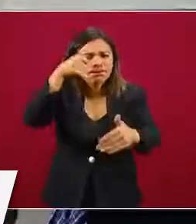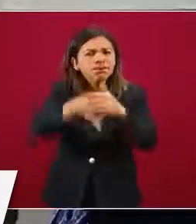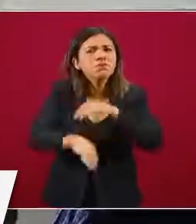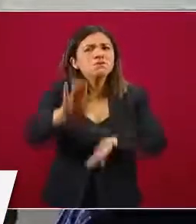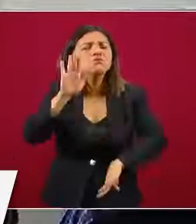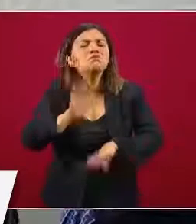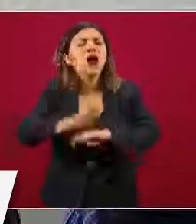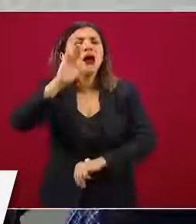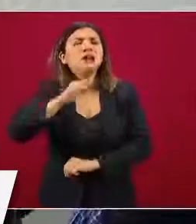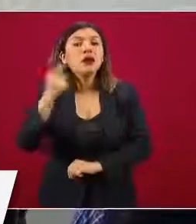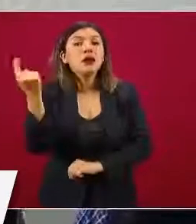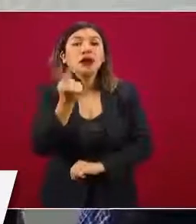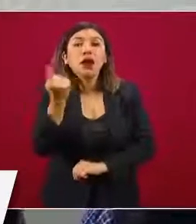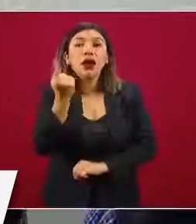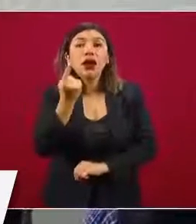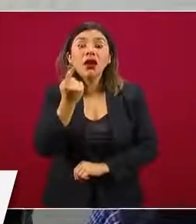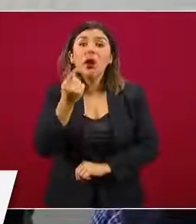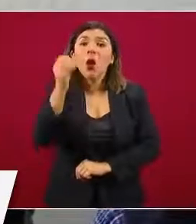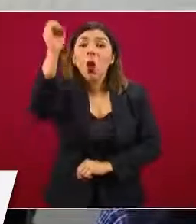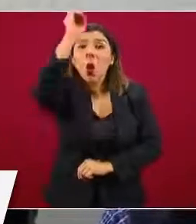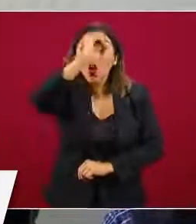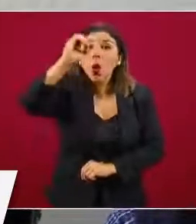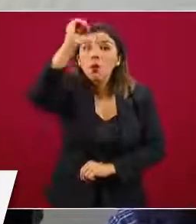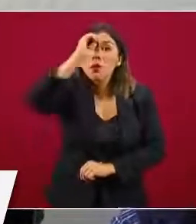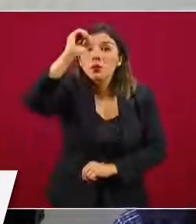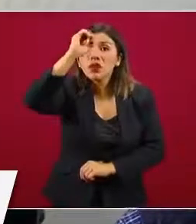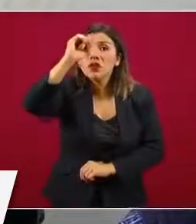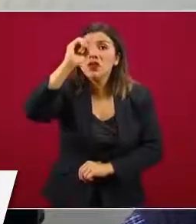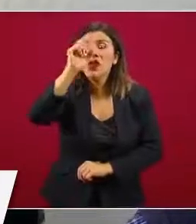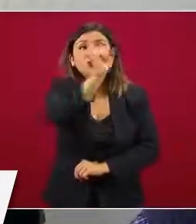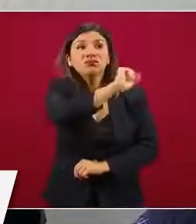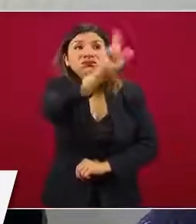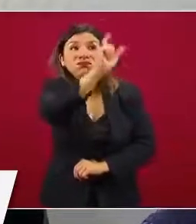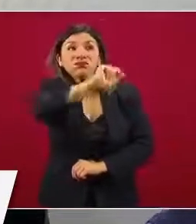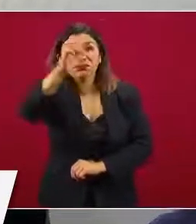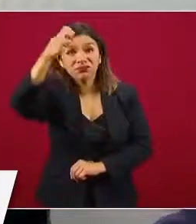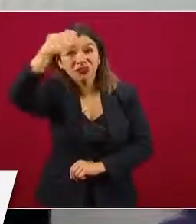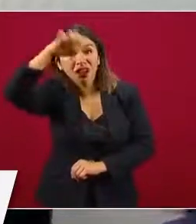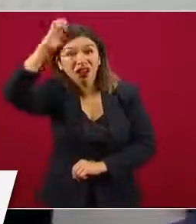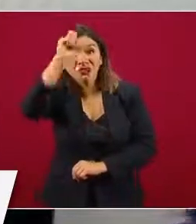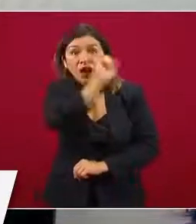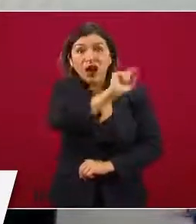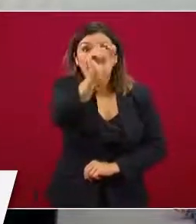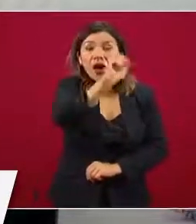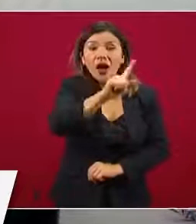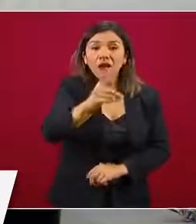que los comentarios de los expertos,